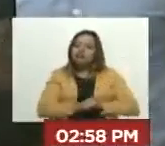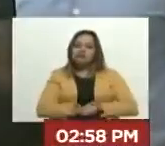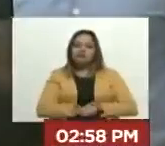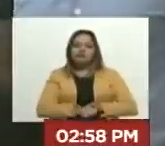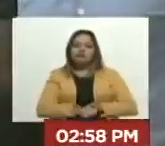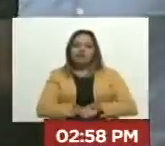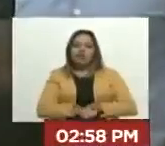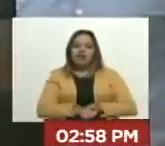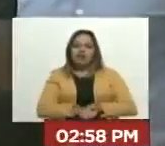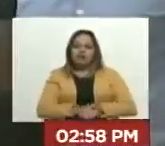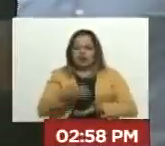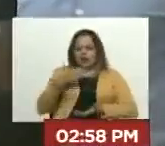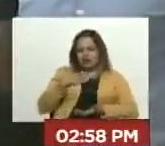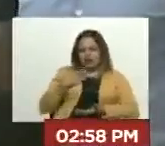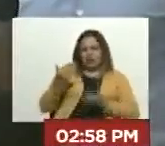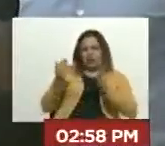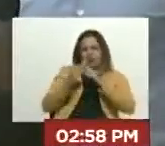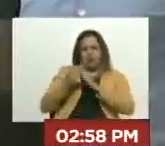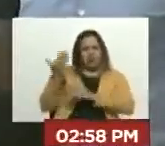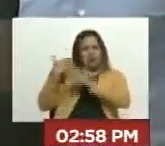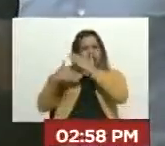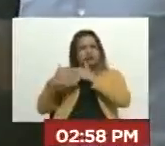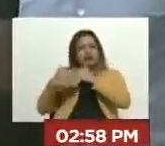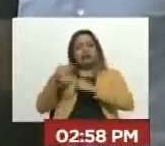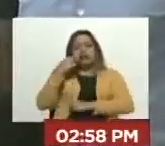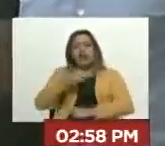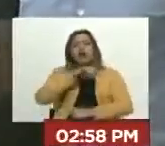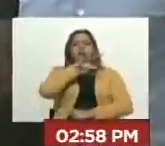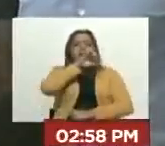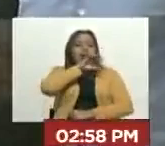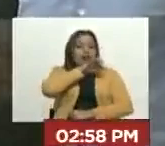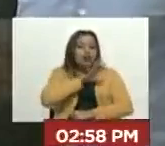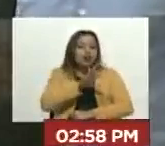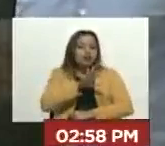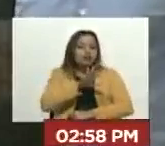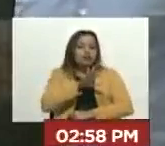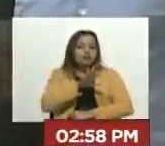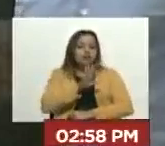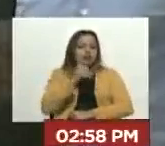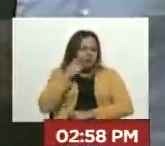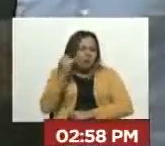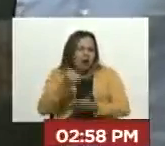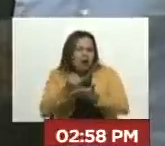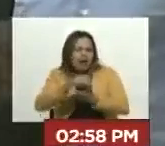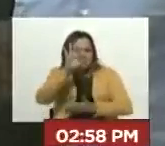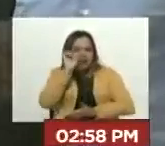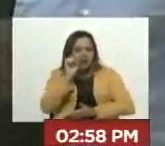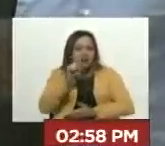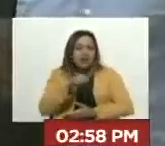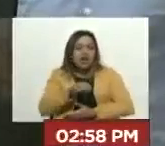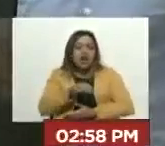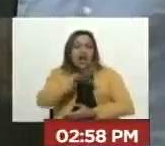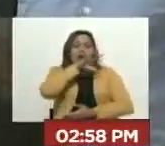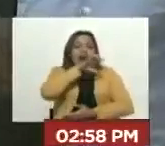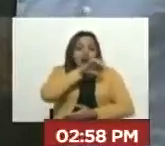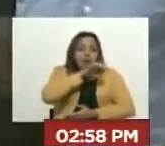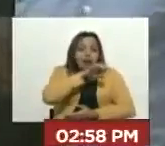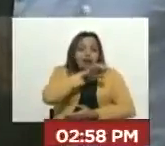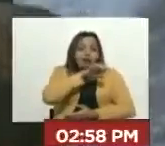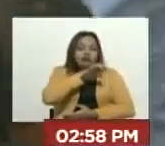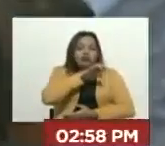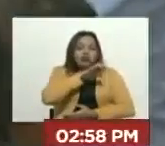Pero por allá por mi pueblo le dicen que a los perros... Vamos a ver si se entiende lo que... Si me explico bien. A los perros los capan una sola